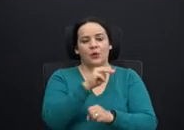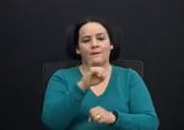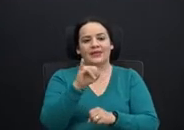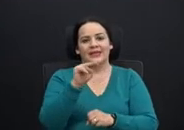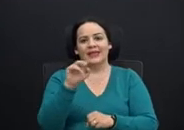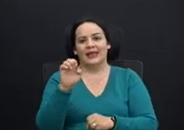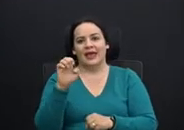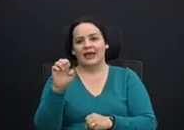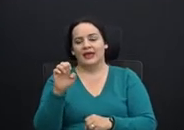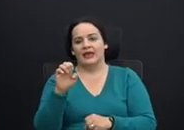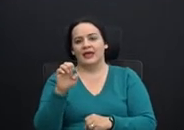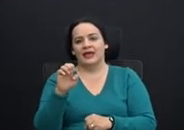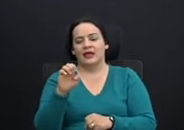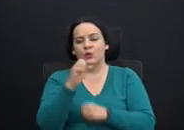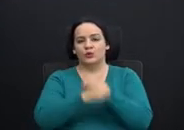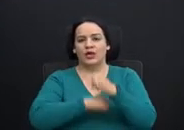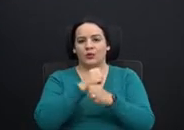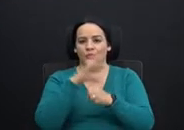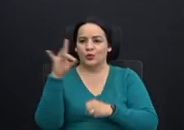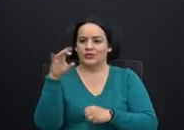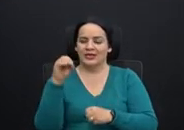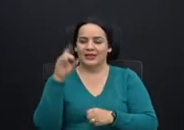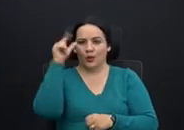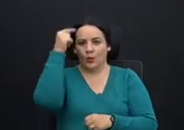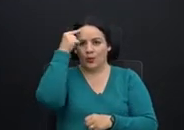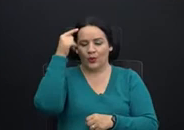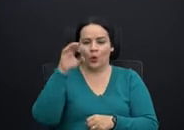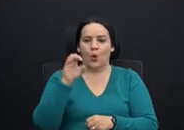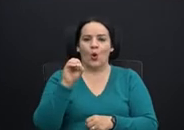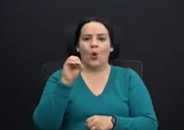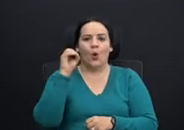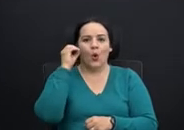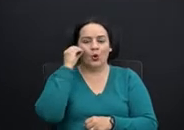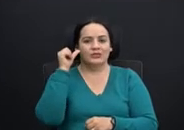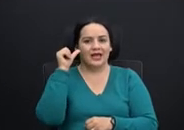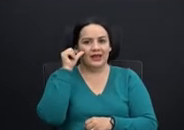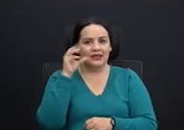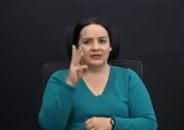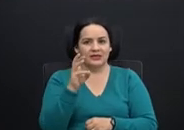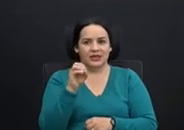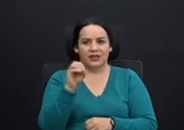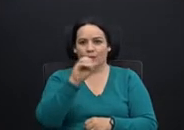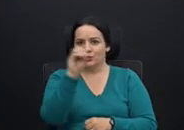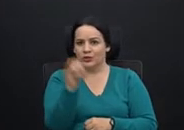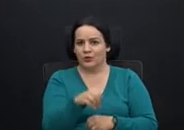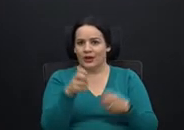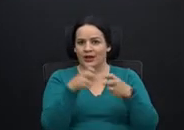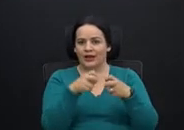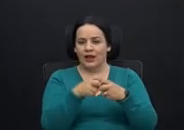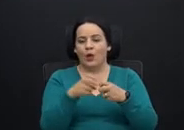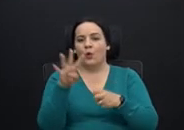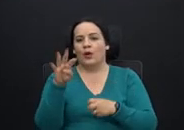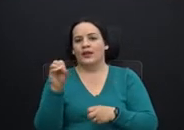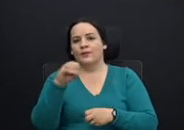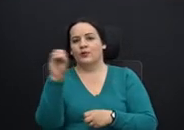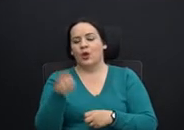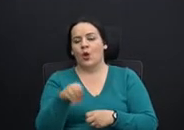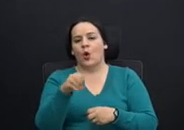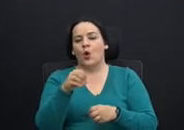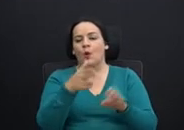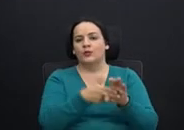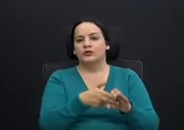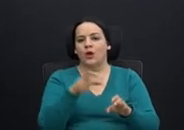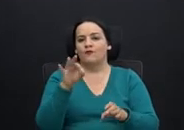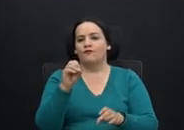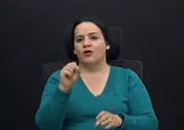80 en la administración de don Oscar Arias, el 60% de la electricidad era con agua y el 40% con combustibles fósiles. Hoy llegamos a casi